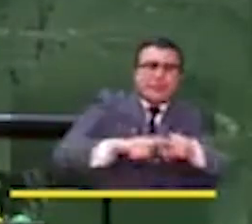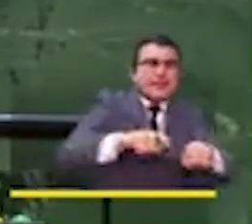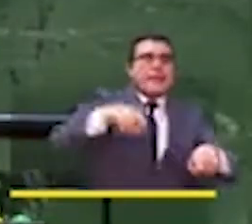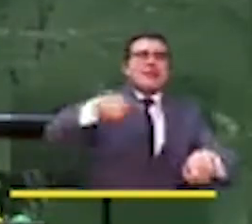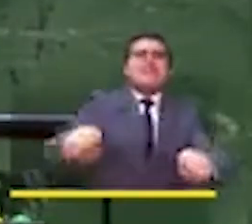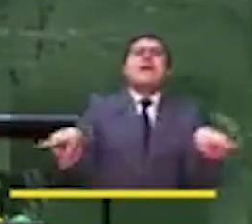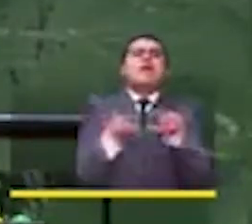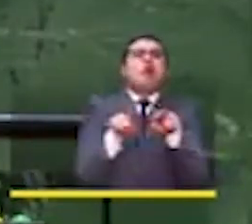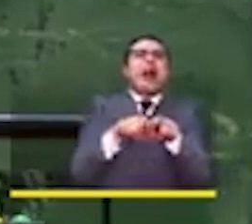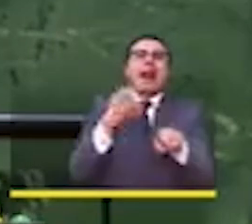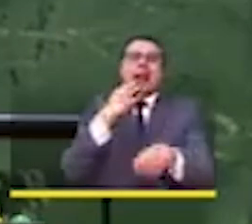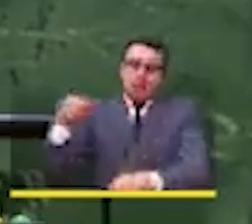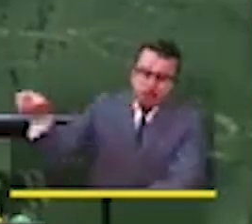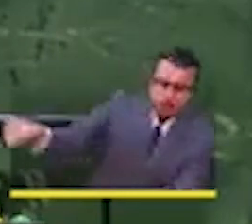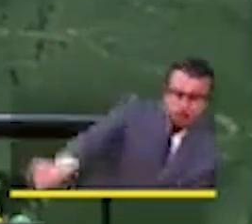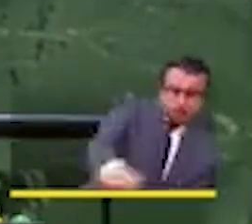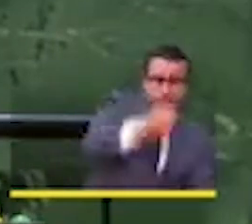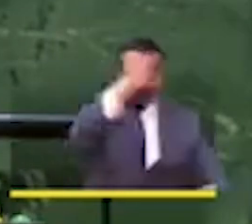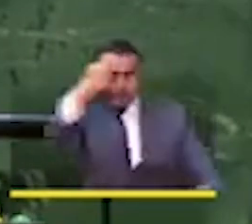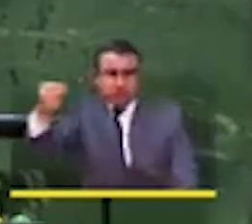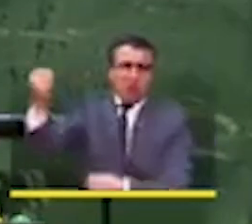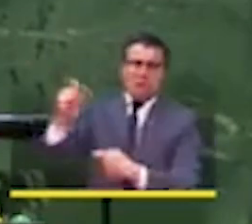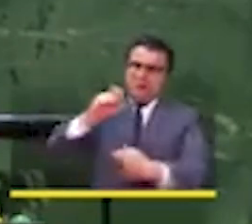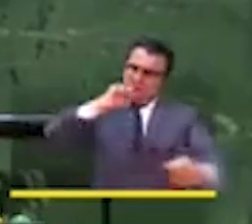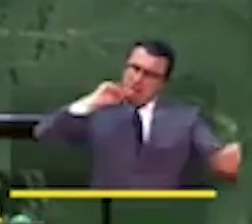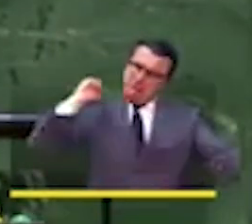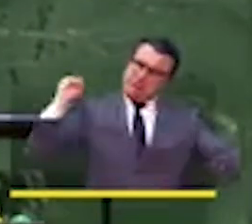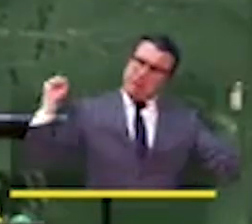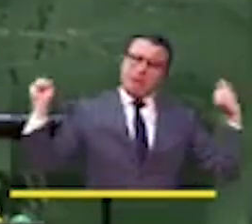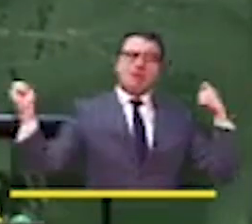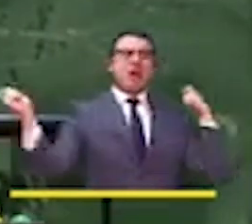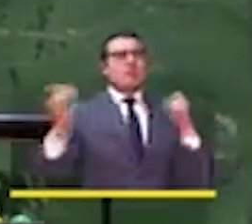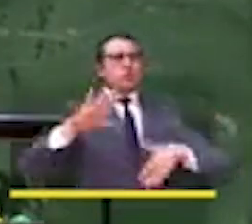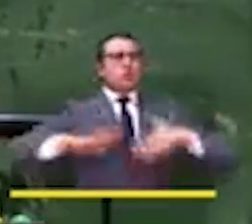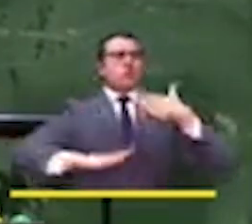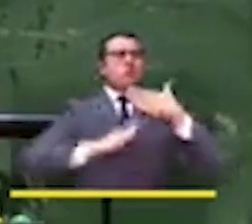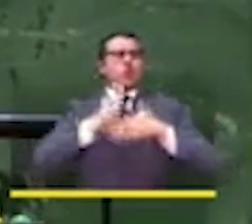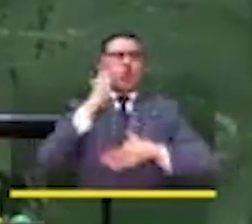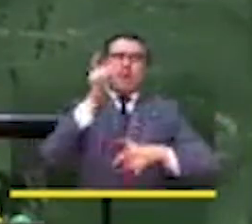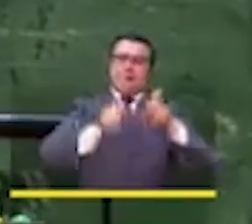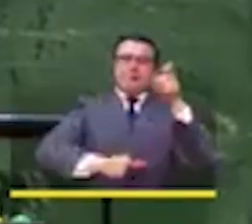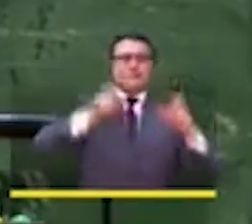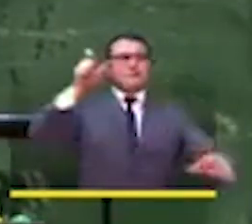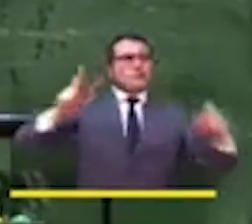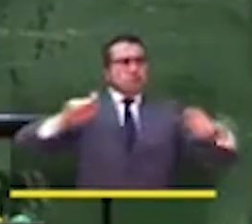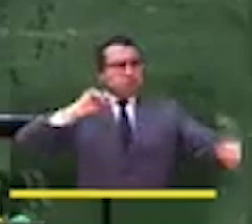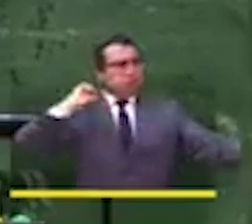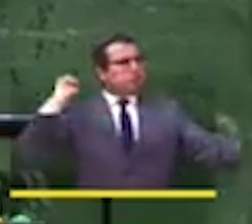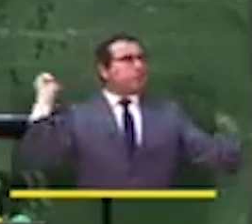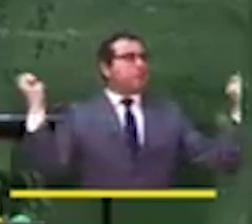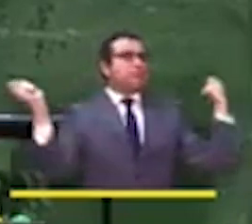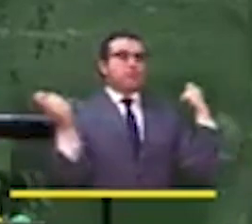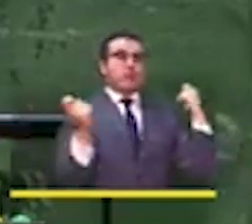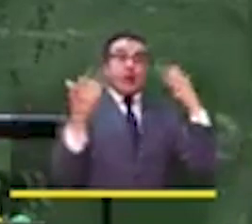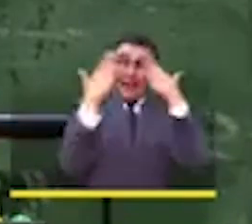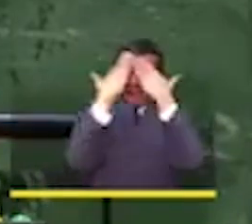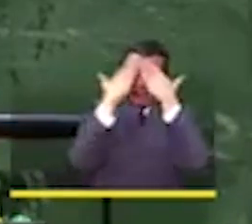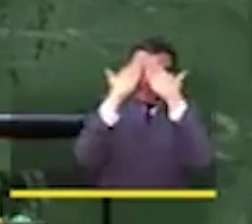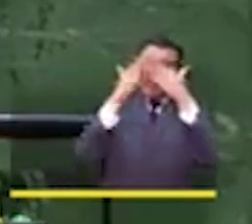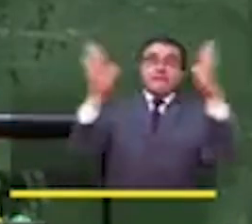cambio, de la transformación, de una nueva humanidad. Es la democracia, no